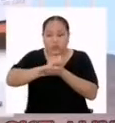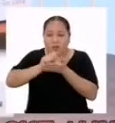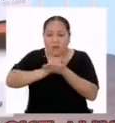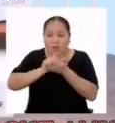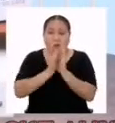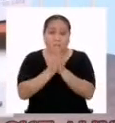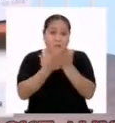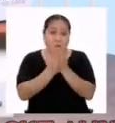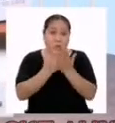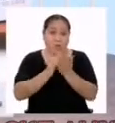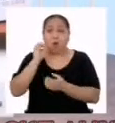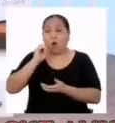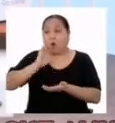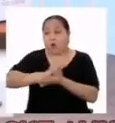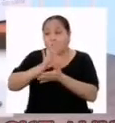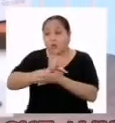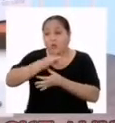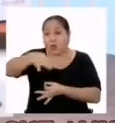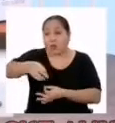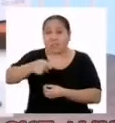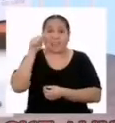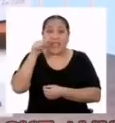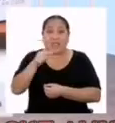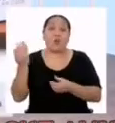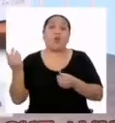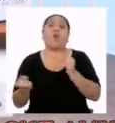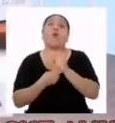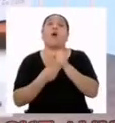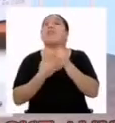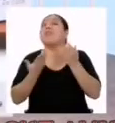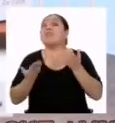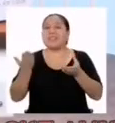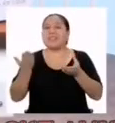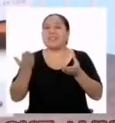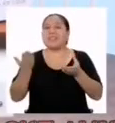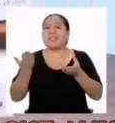cuaderno o en las hojas de reuso y guardarlo en el portafolio